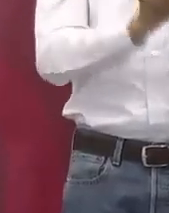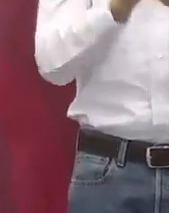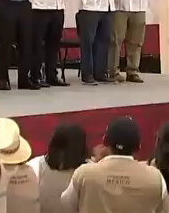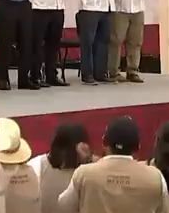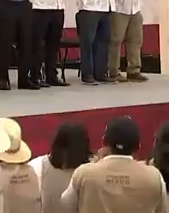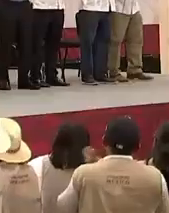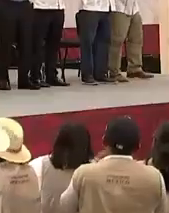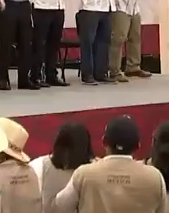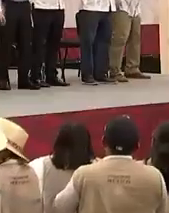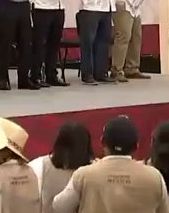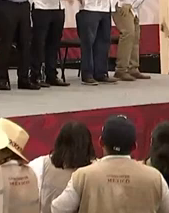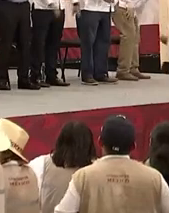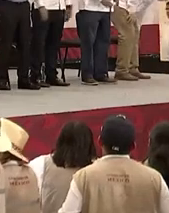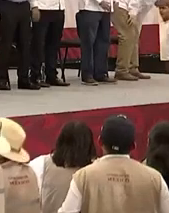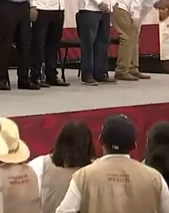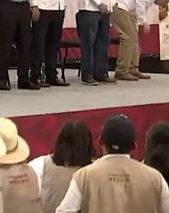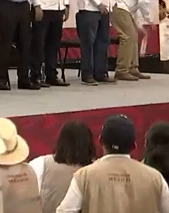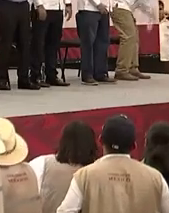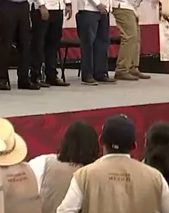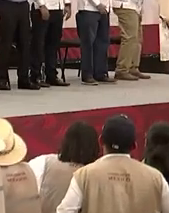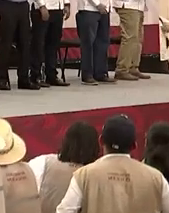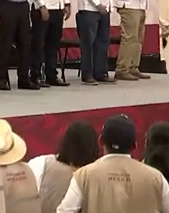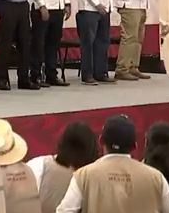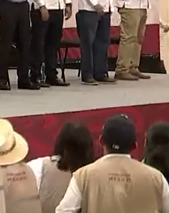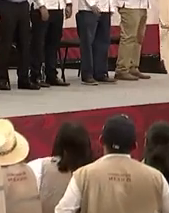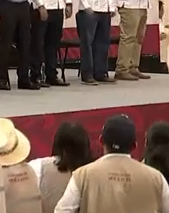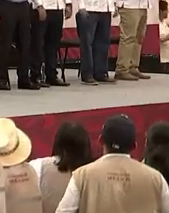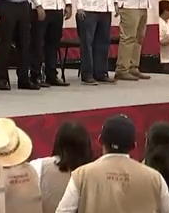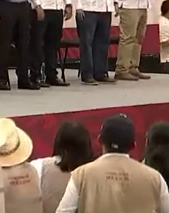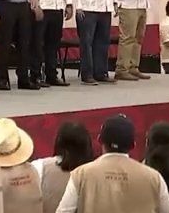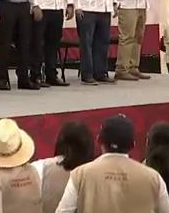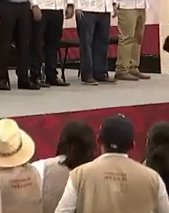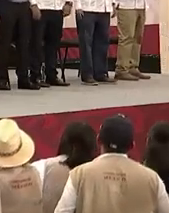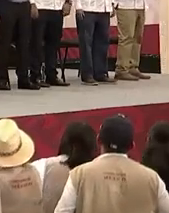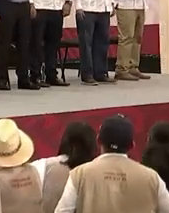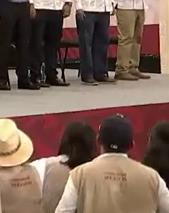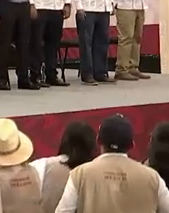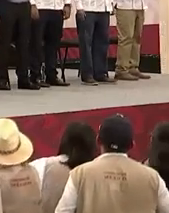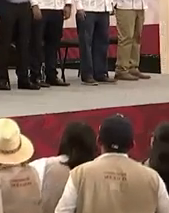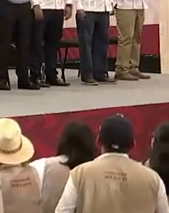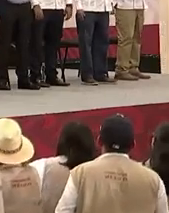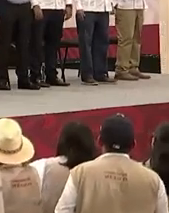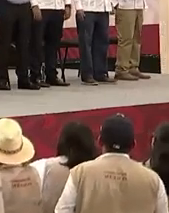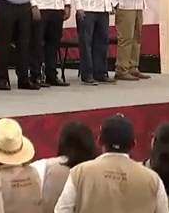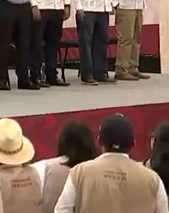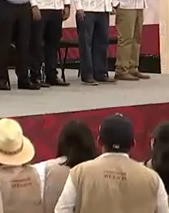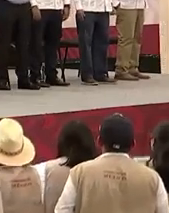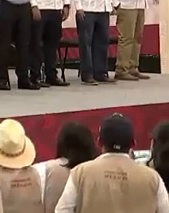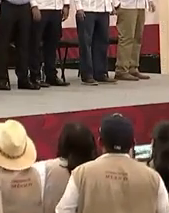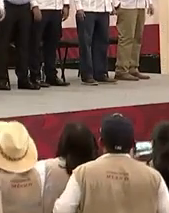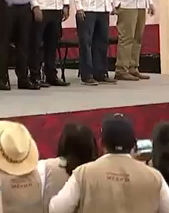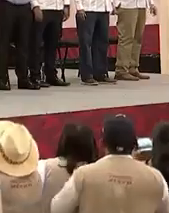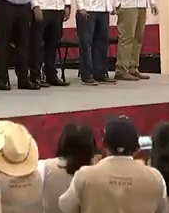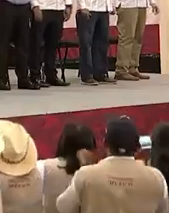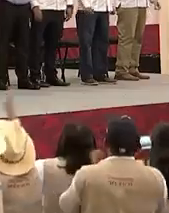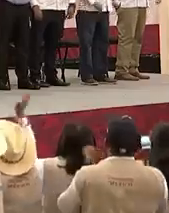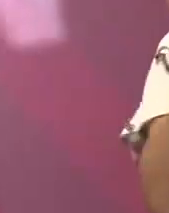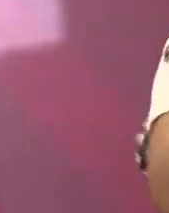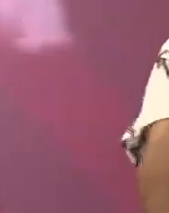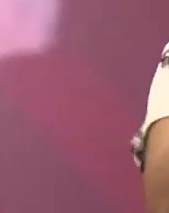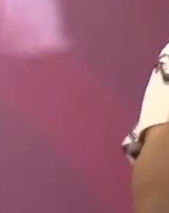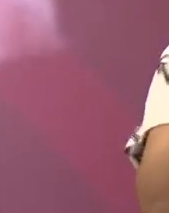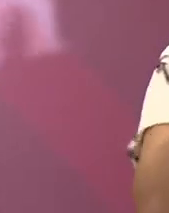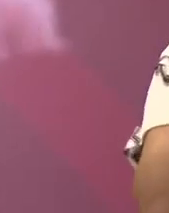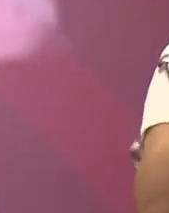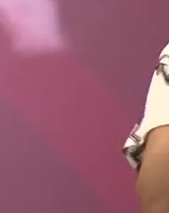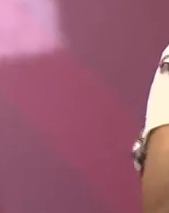El subsecretario de Inclusión Productiva y Desarrollo Rural de la Secretaría del Bienestar, Hugo Raúl Paulín Hernández.